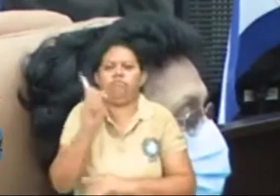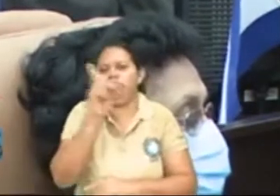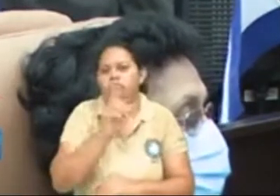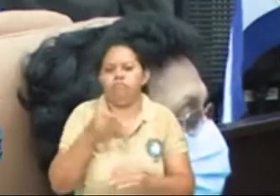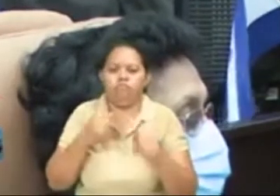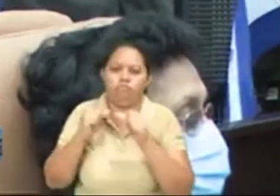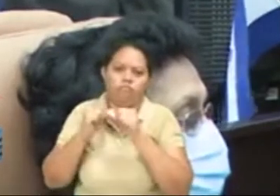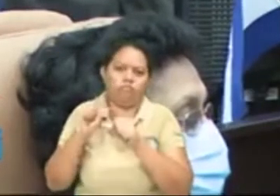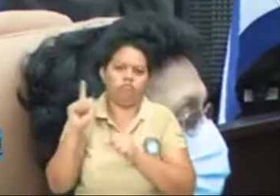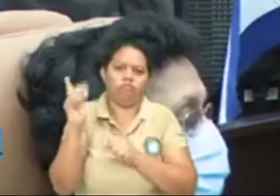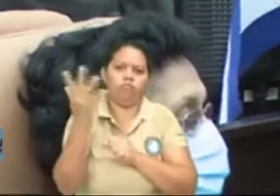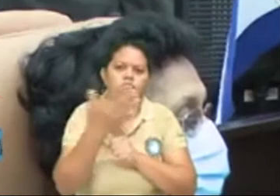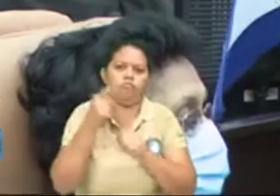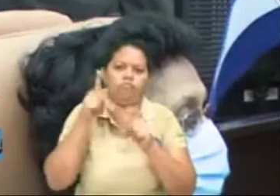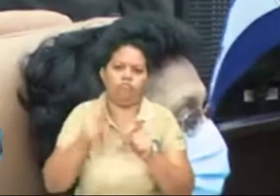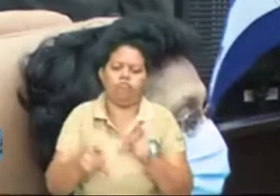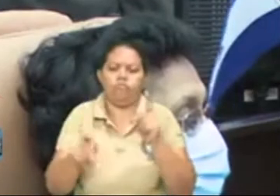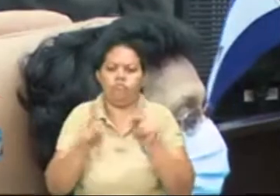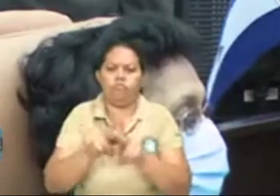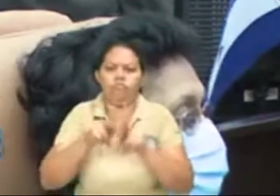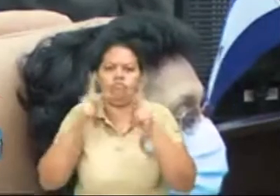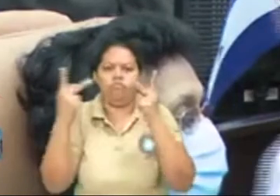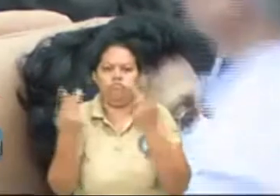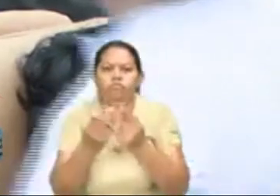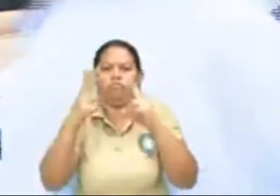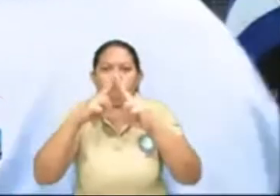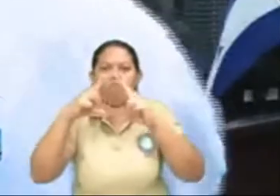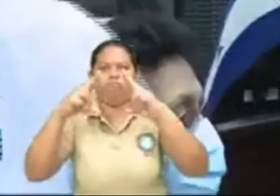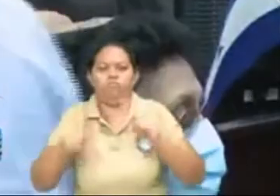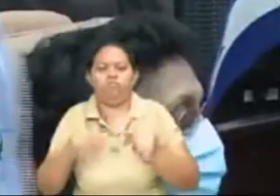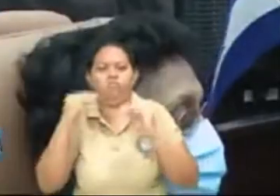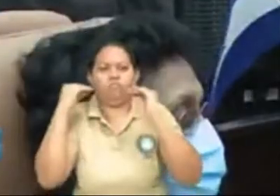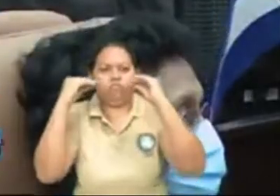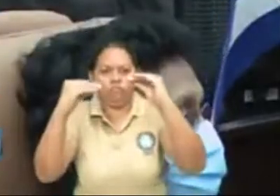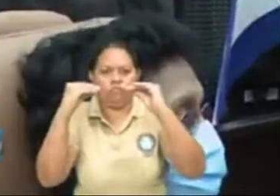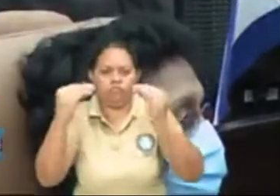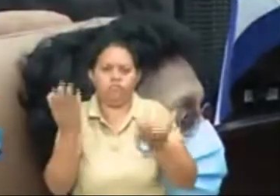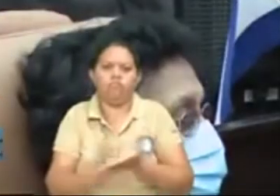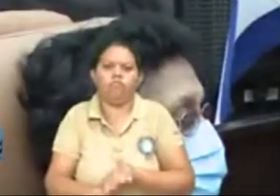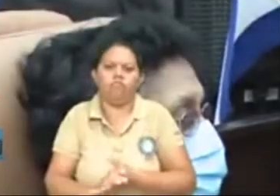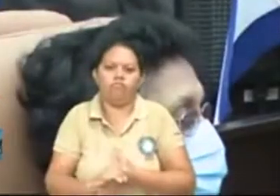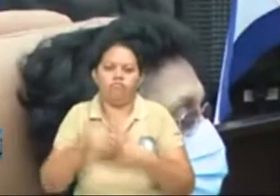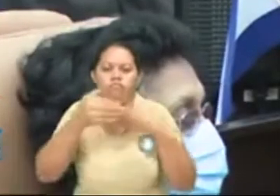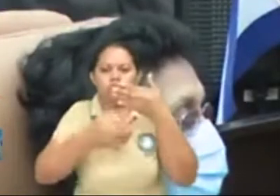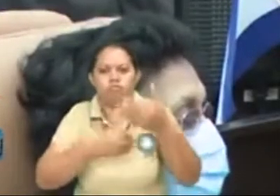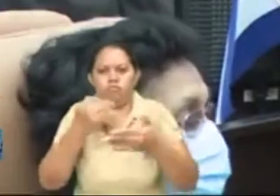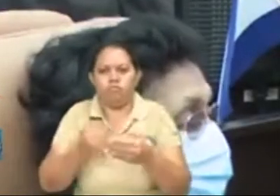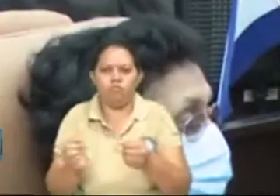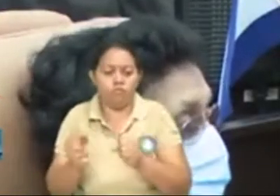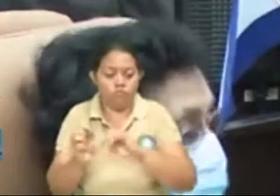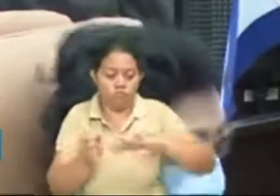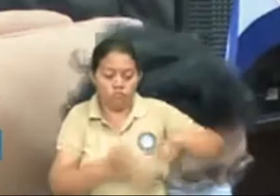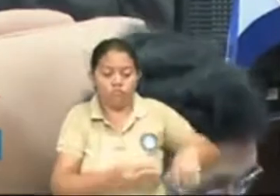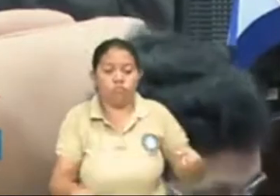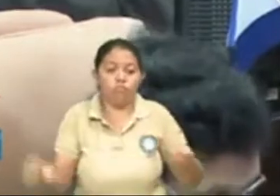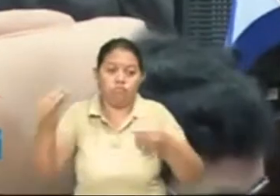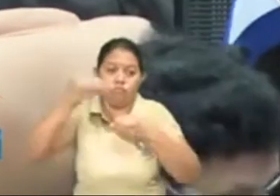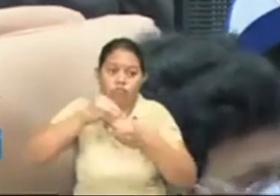educación a todos los niveles al pueblo nicaragüense, que generaron exclusión